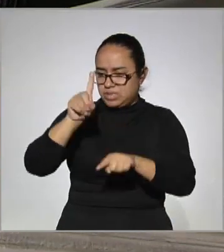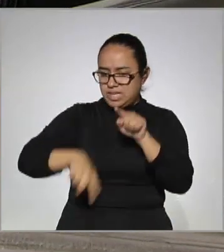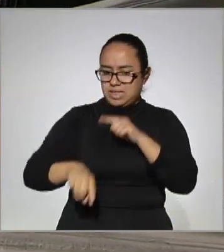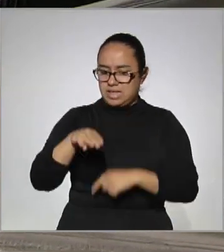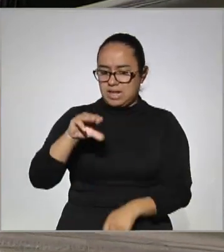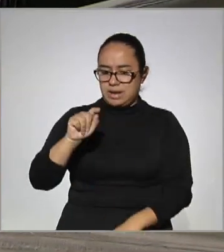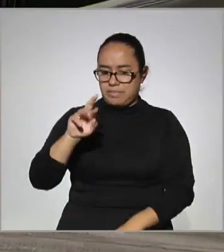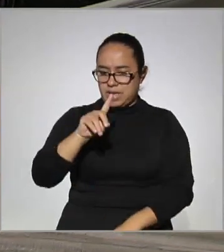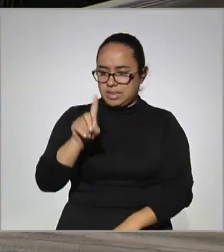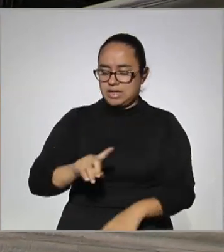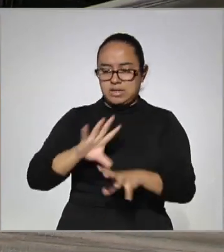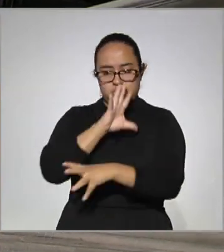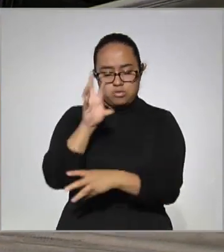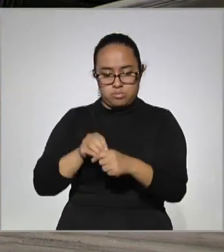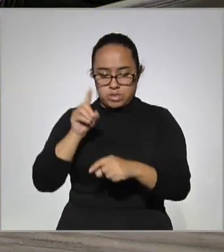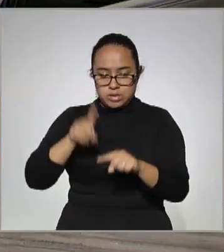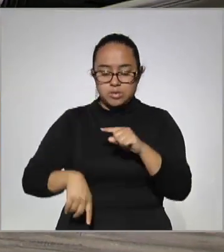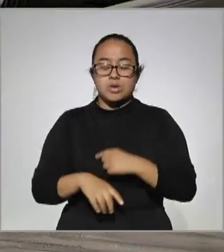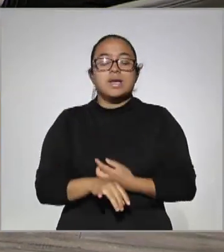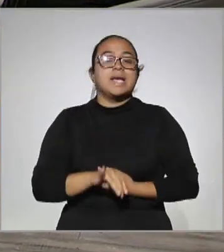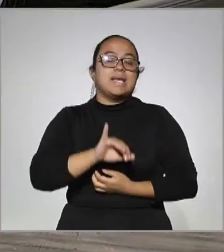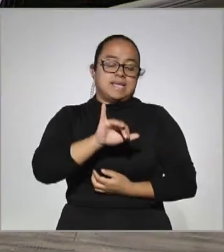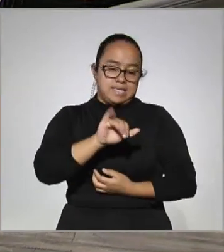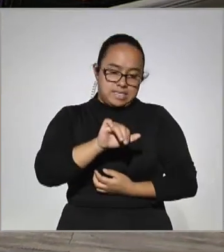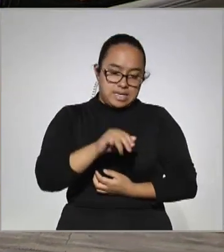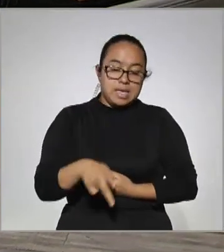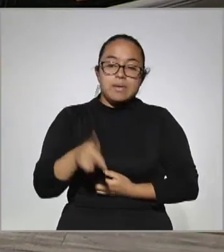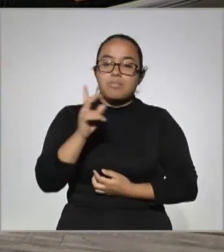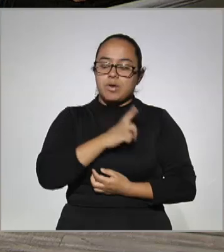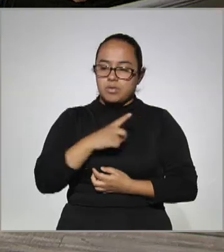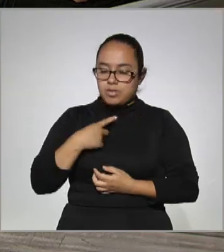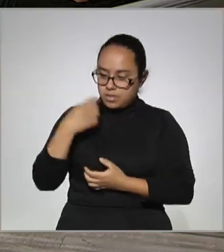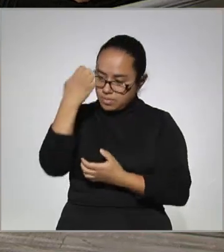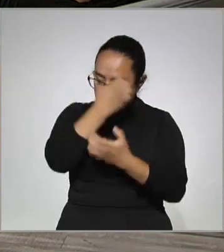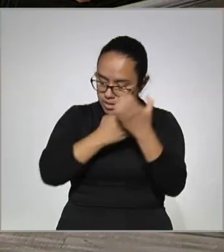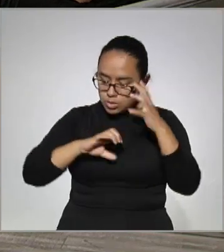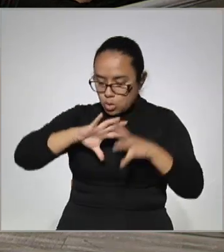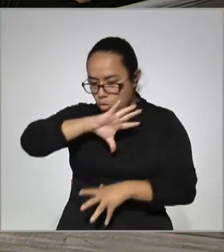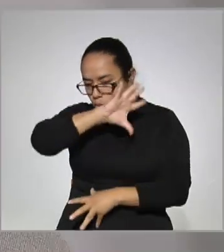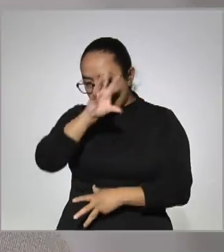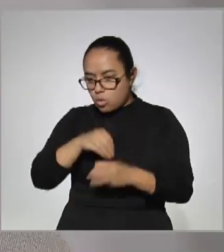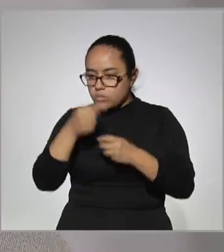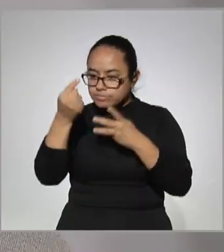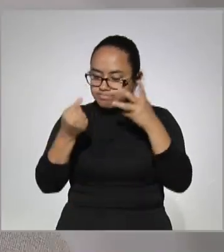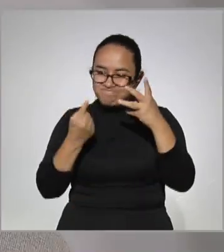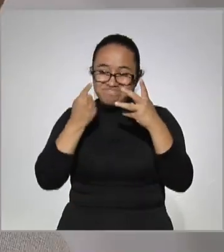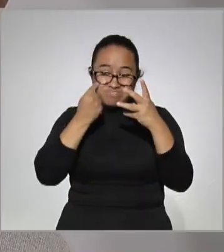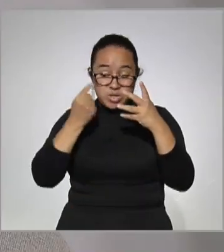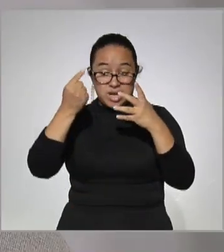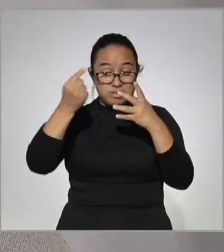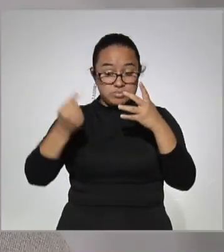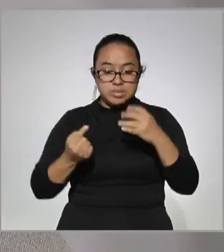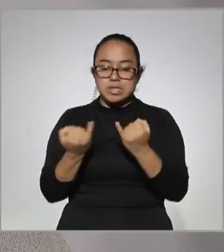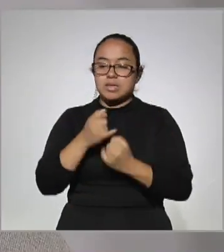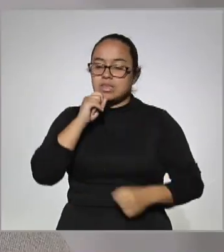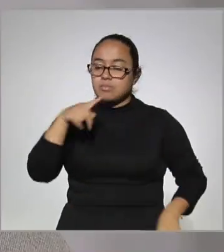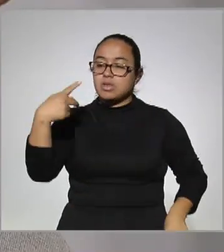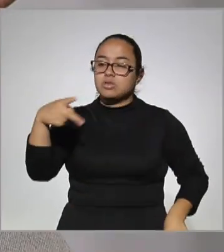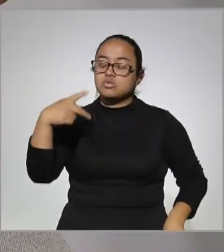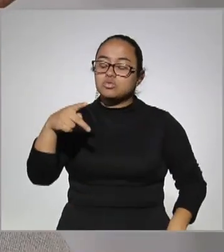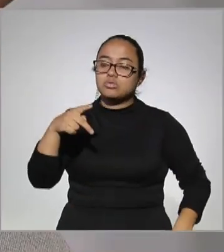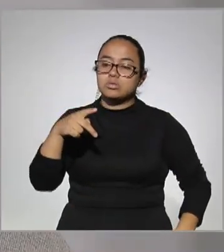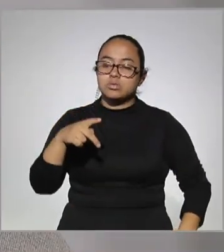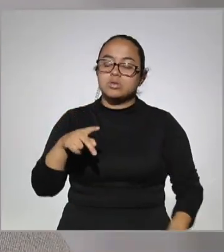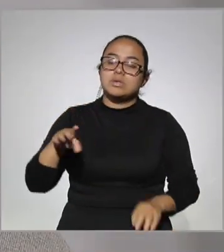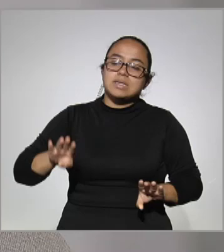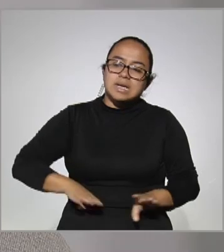con el cuello? Sí, pero siempre y cuando evaluando como todos los puntos, o sea, viendo las características especiales